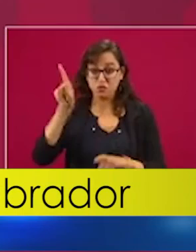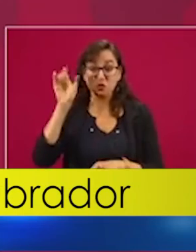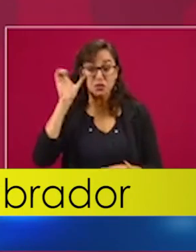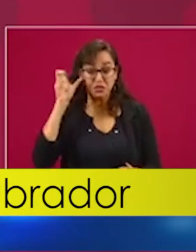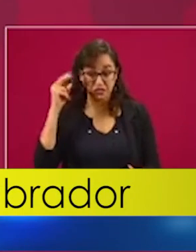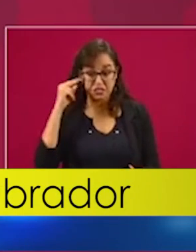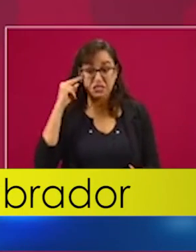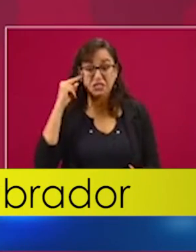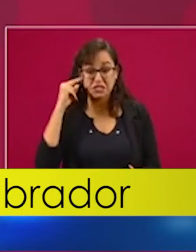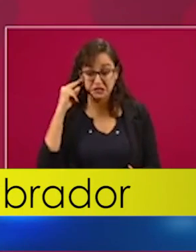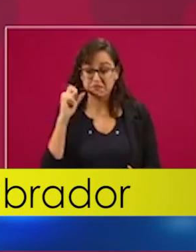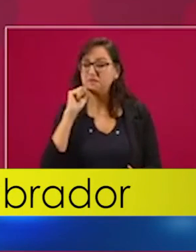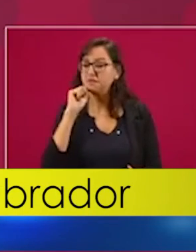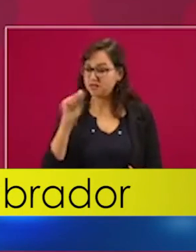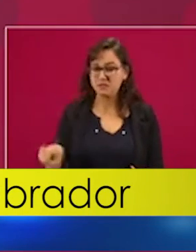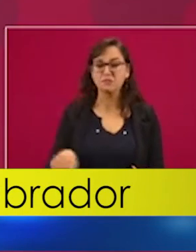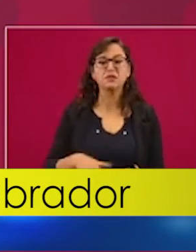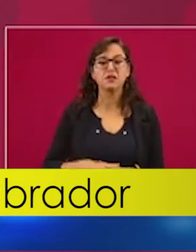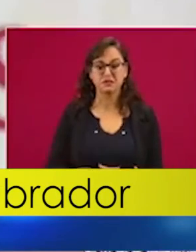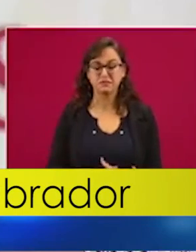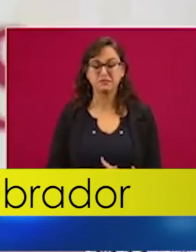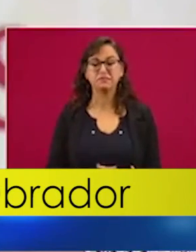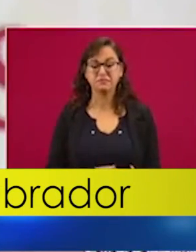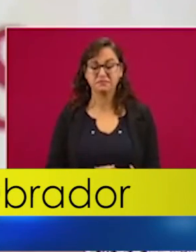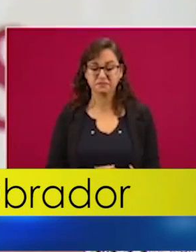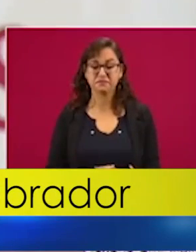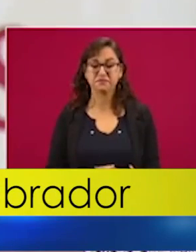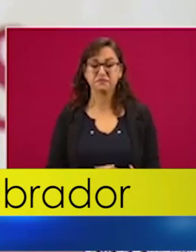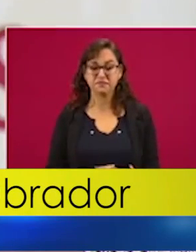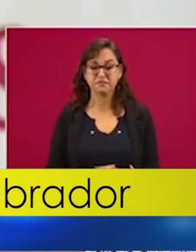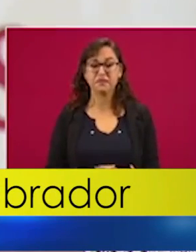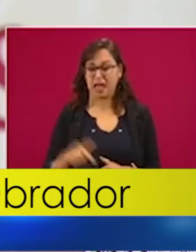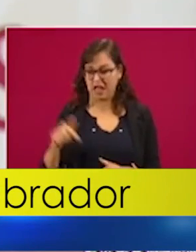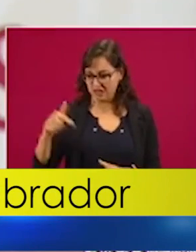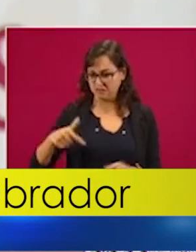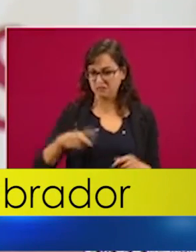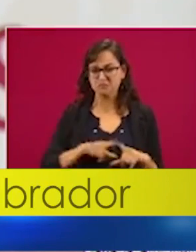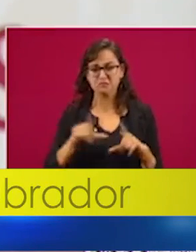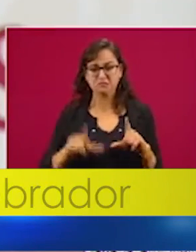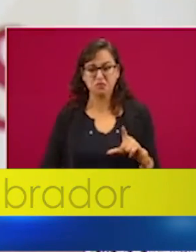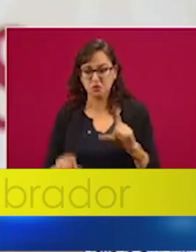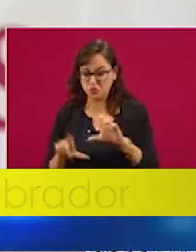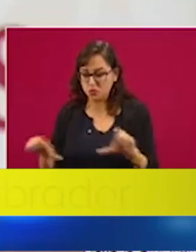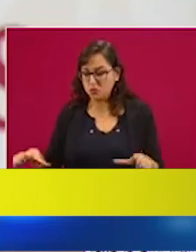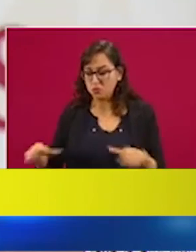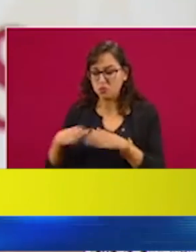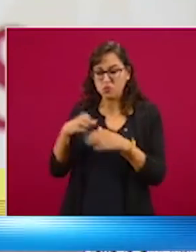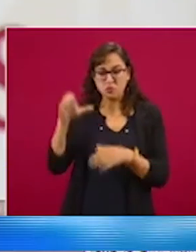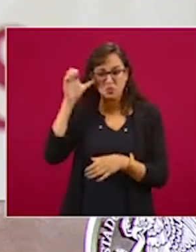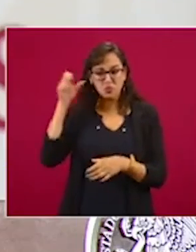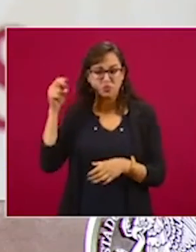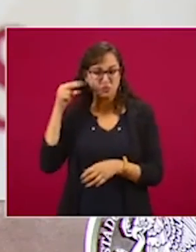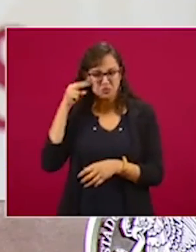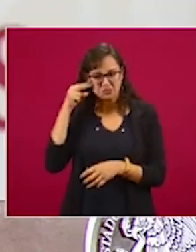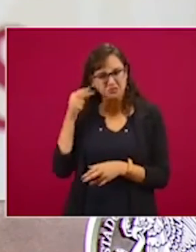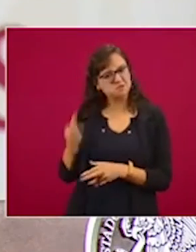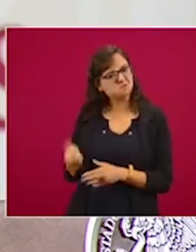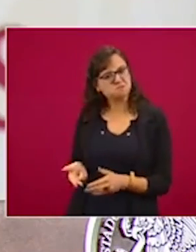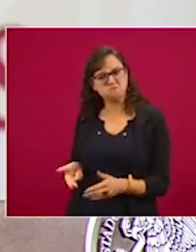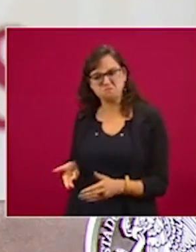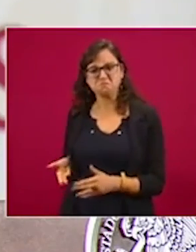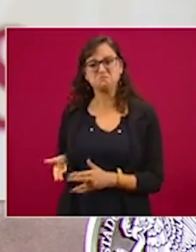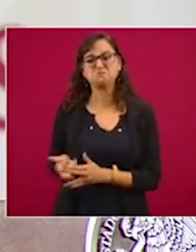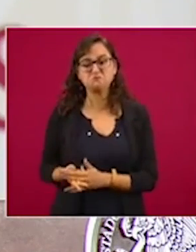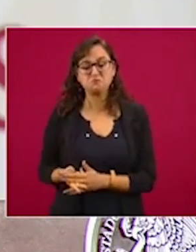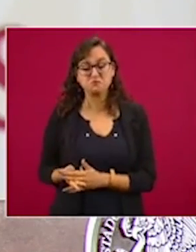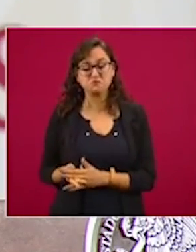por las matanzas también de chinos en la época